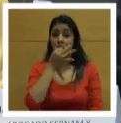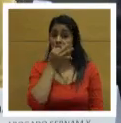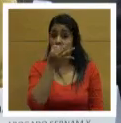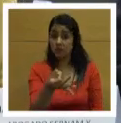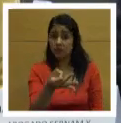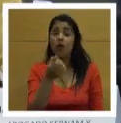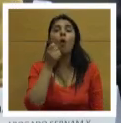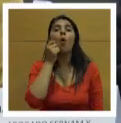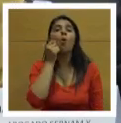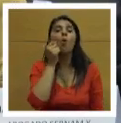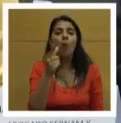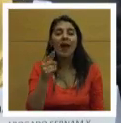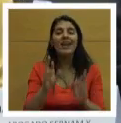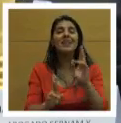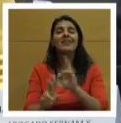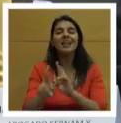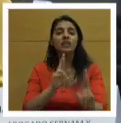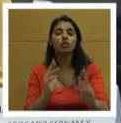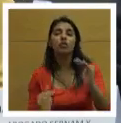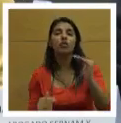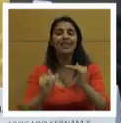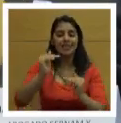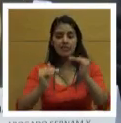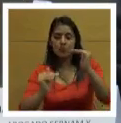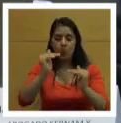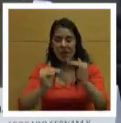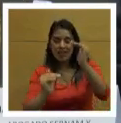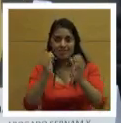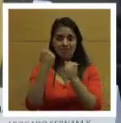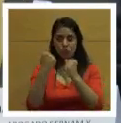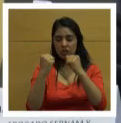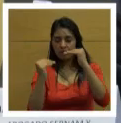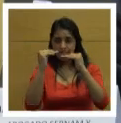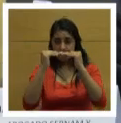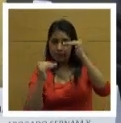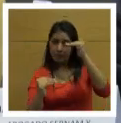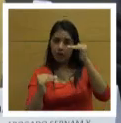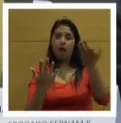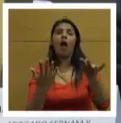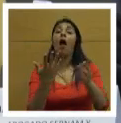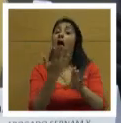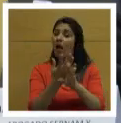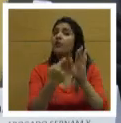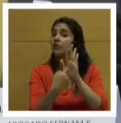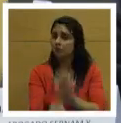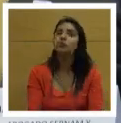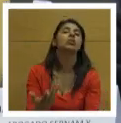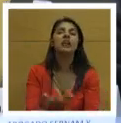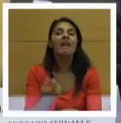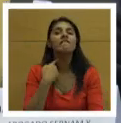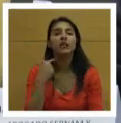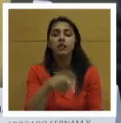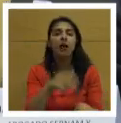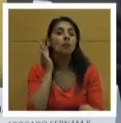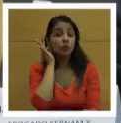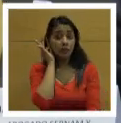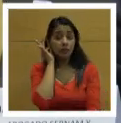las relaciones desiguales de poder, las asimetrías de poder, que es lo que se denomina, las situaciones de discriminación que están afectando a estas